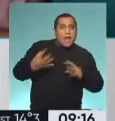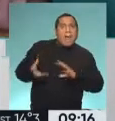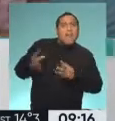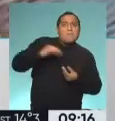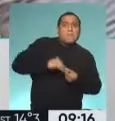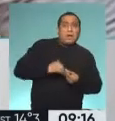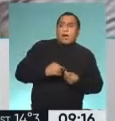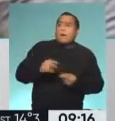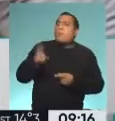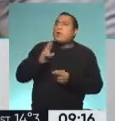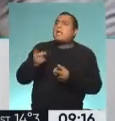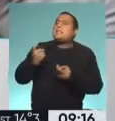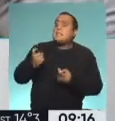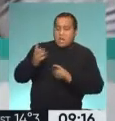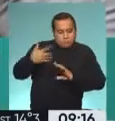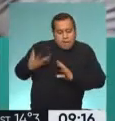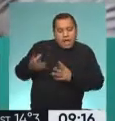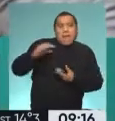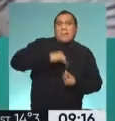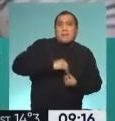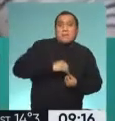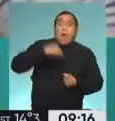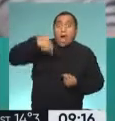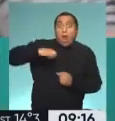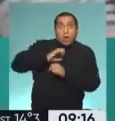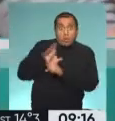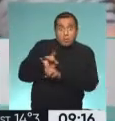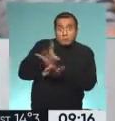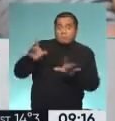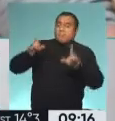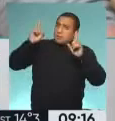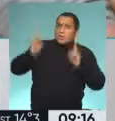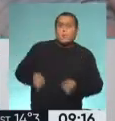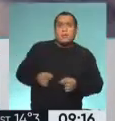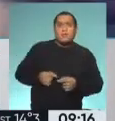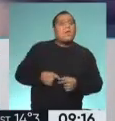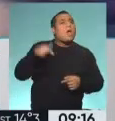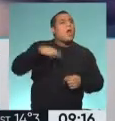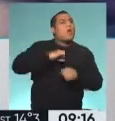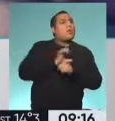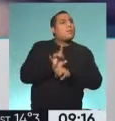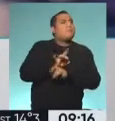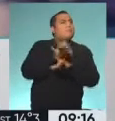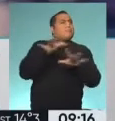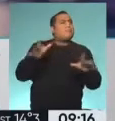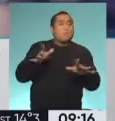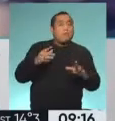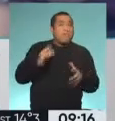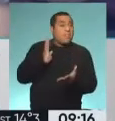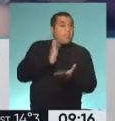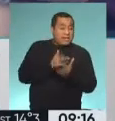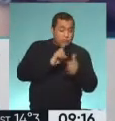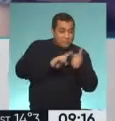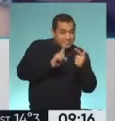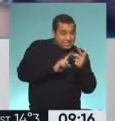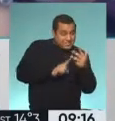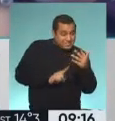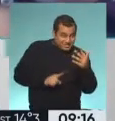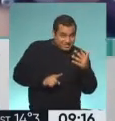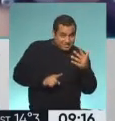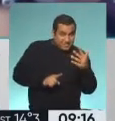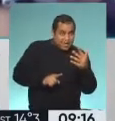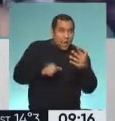situación, incluso ahora en pandemia. Eso te iba a decir, en pandemia estos derechos tienen